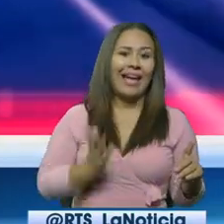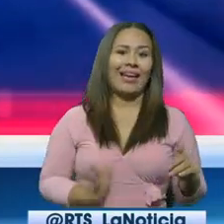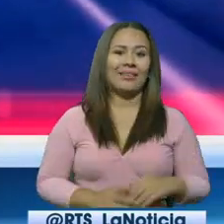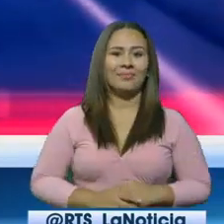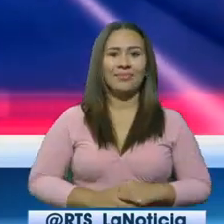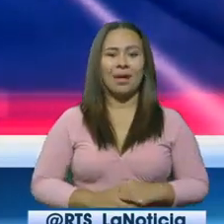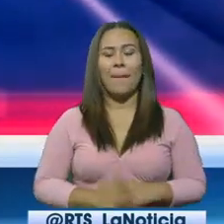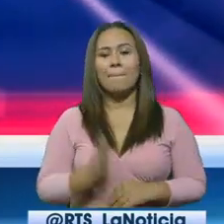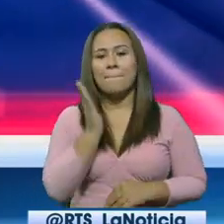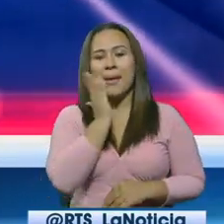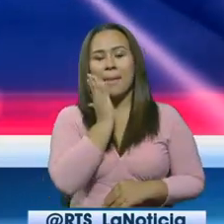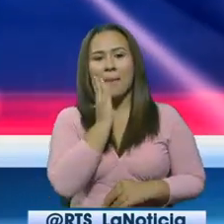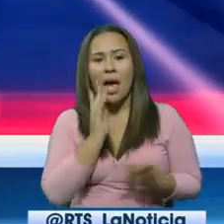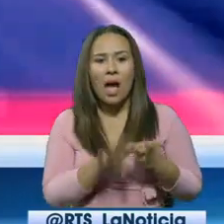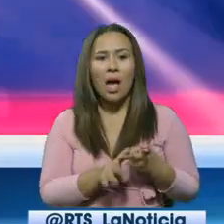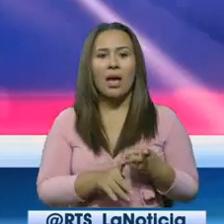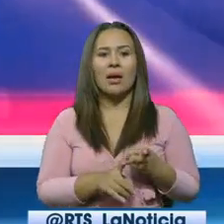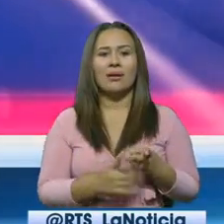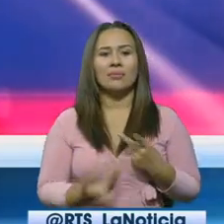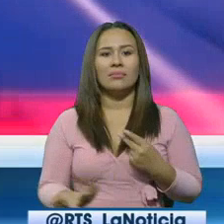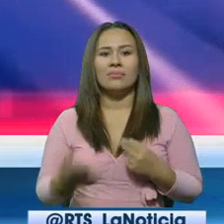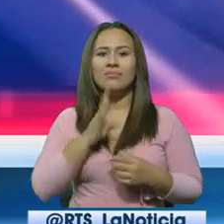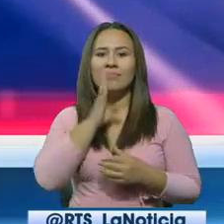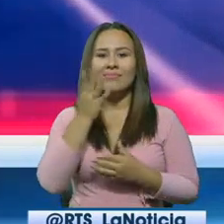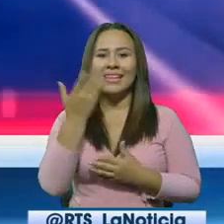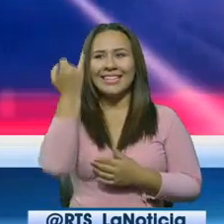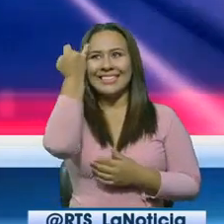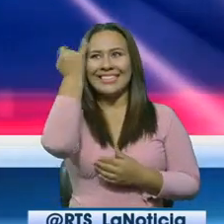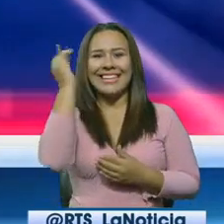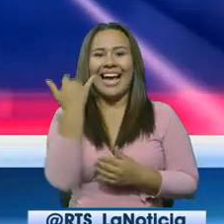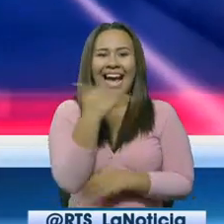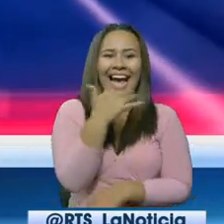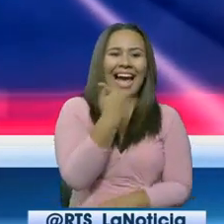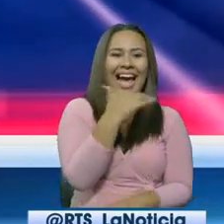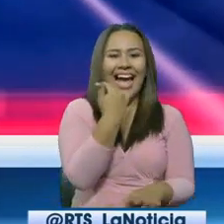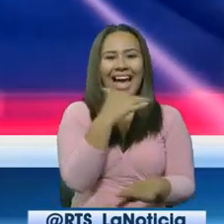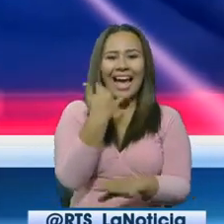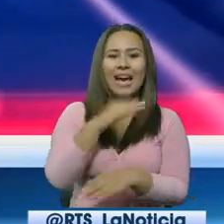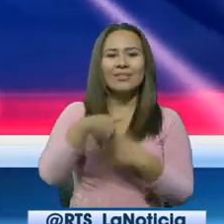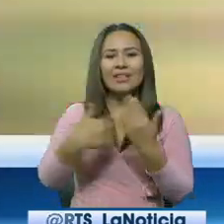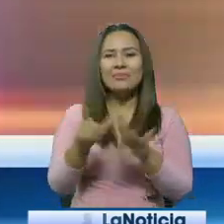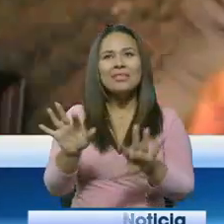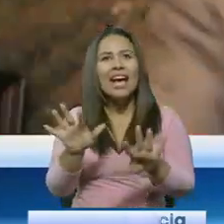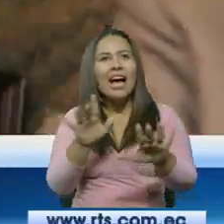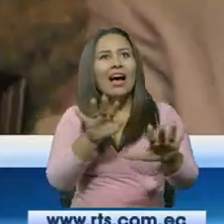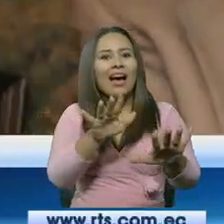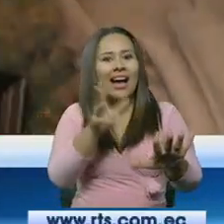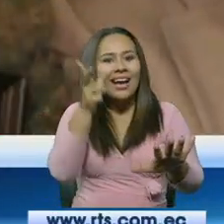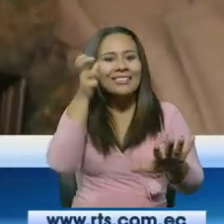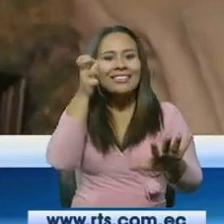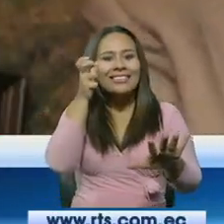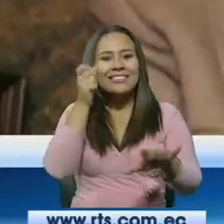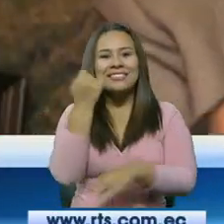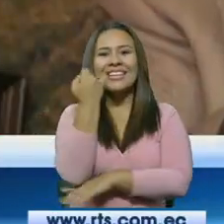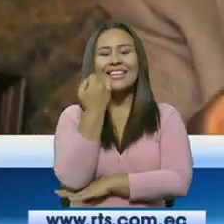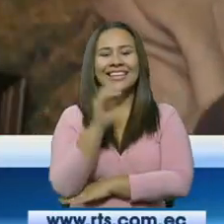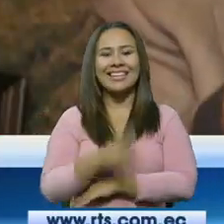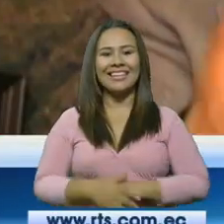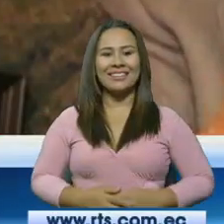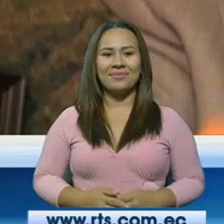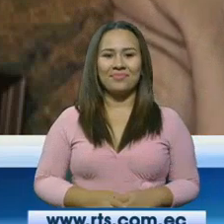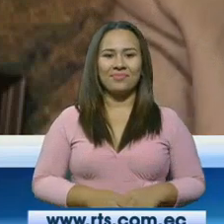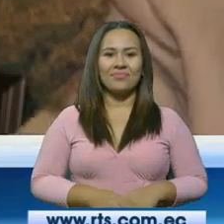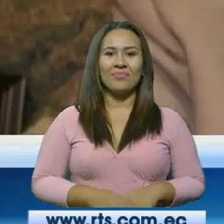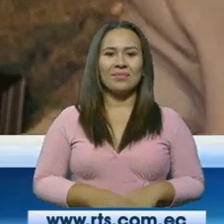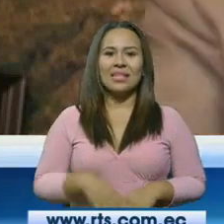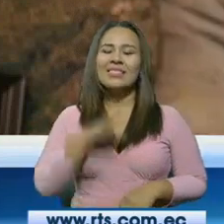tía mamá y él, se dedicaban a hacer chistes a la hermana y a las primas. Tenían una especie de